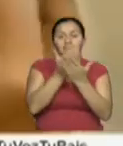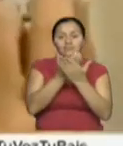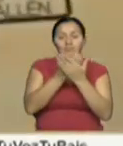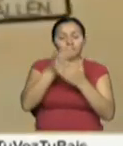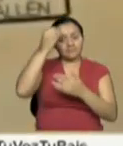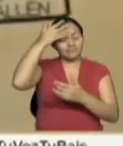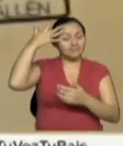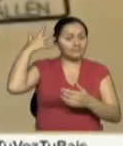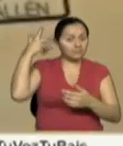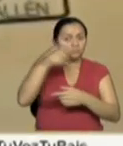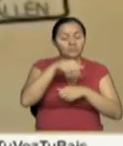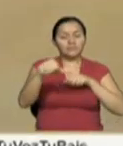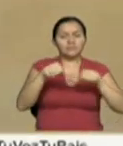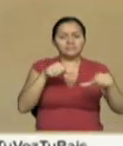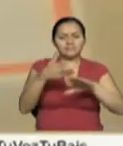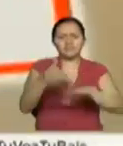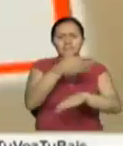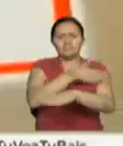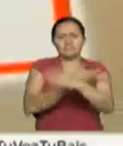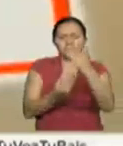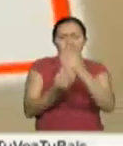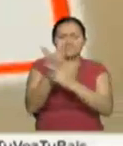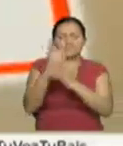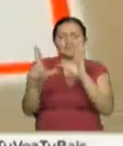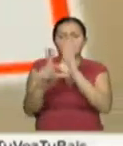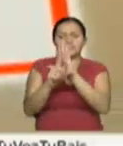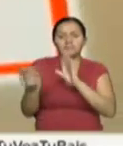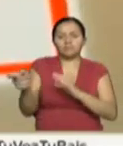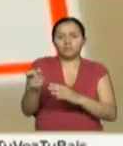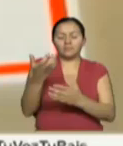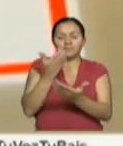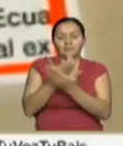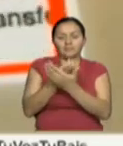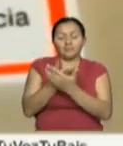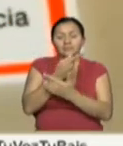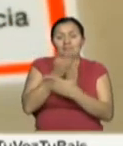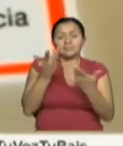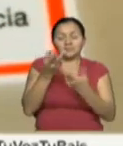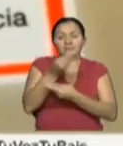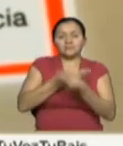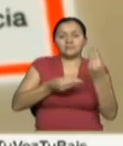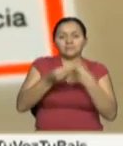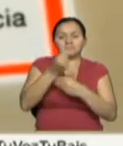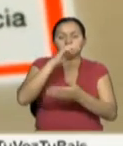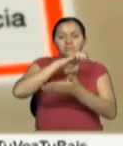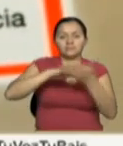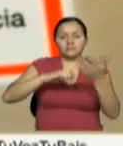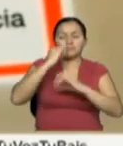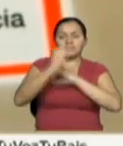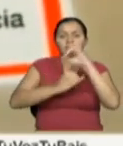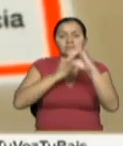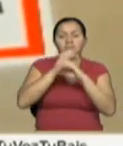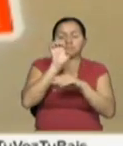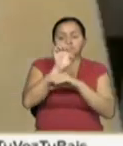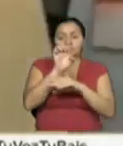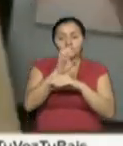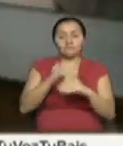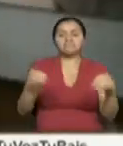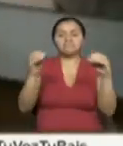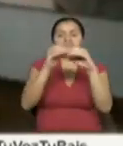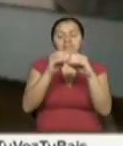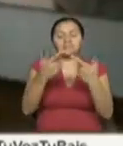Ballén, en cuya administración se creó la Ley de Régimen Monetario, la cual permitió la circulación de divisas internacionales en el Ecuador y su